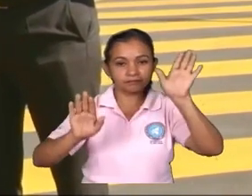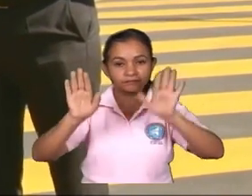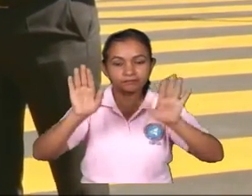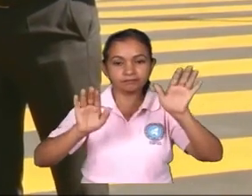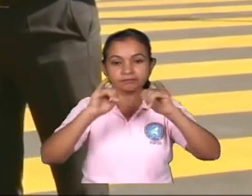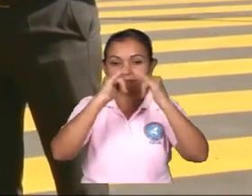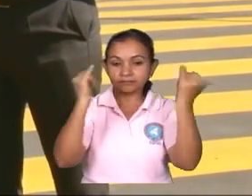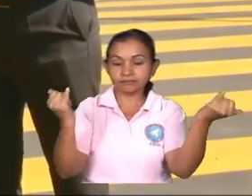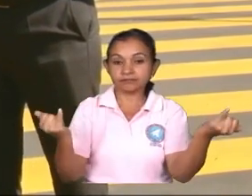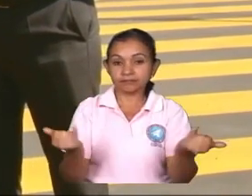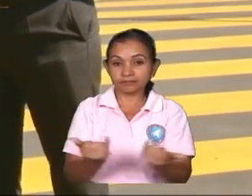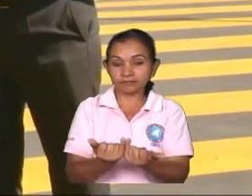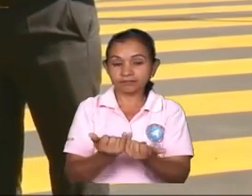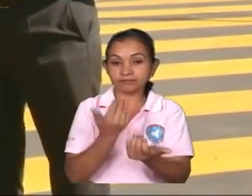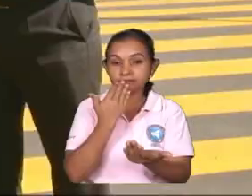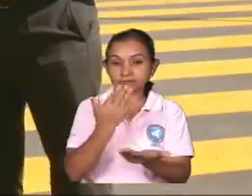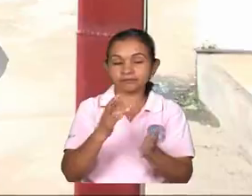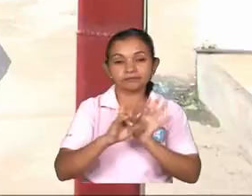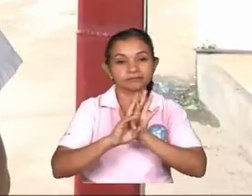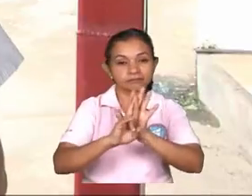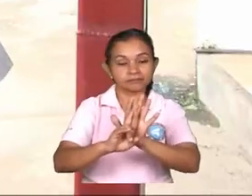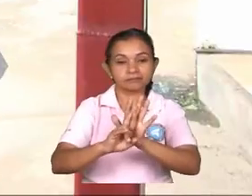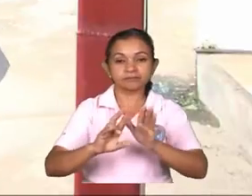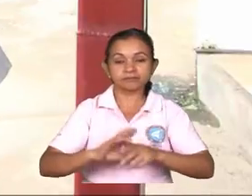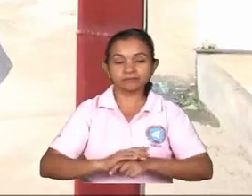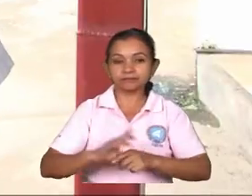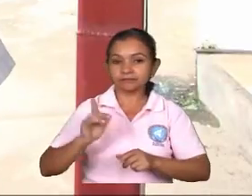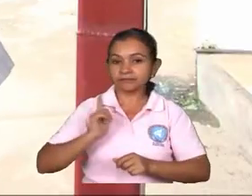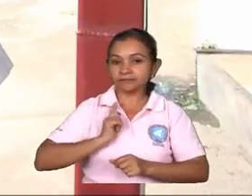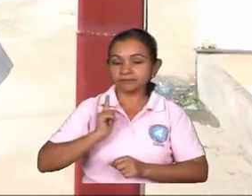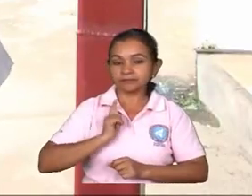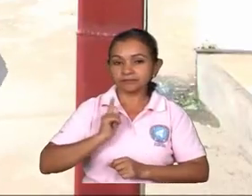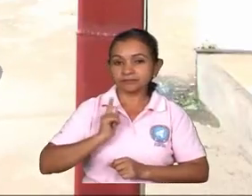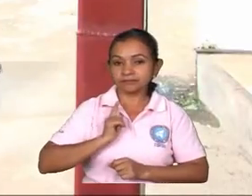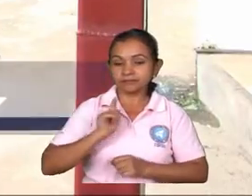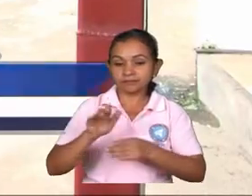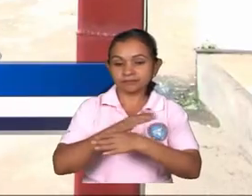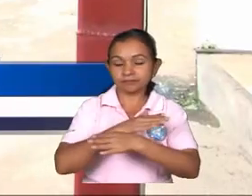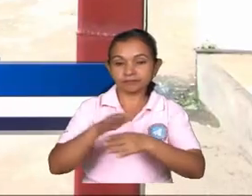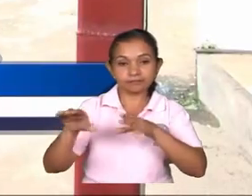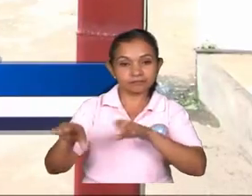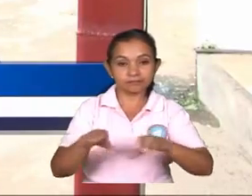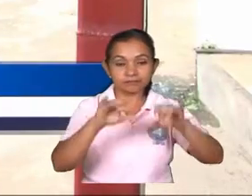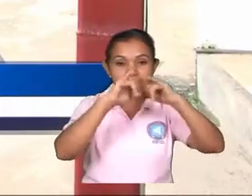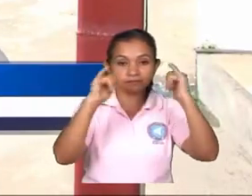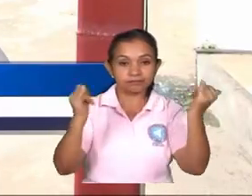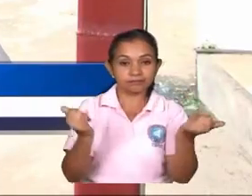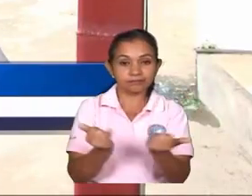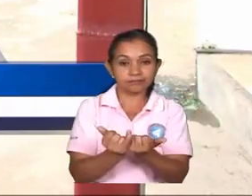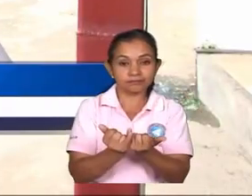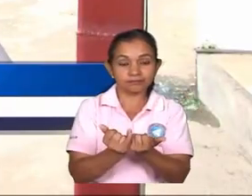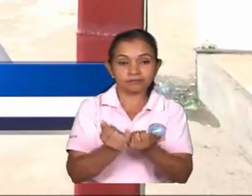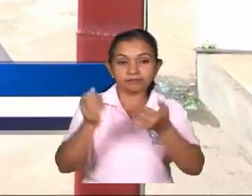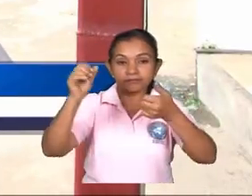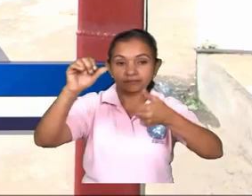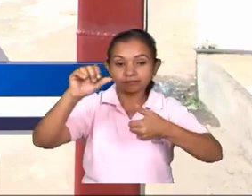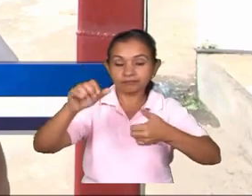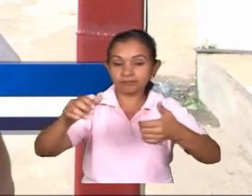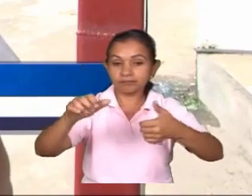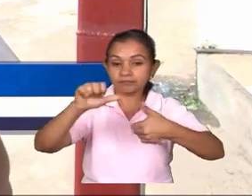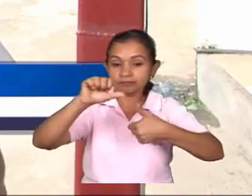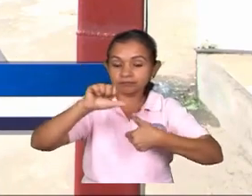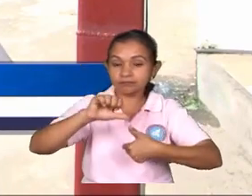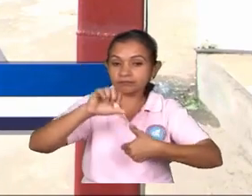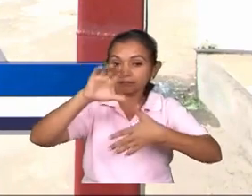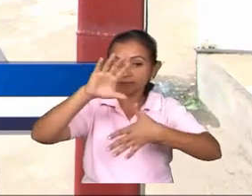torneos internacionales con buenos resultados. Además tenemos varios eventos internacionales. Hay un Panamericano de Béisbol Sub-10 en Costa Rica